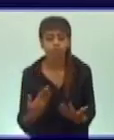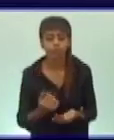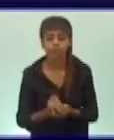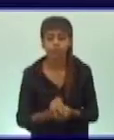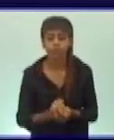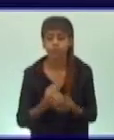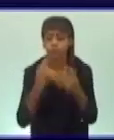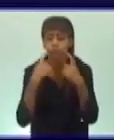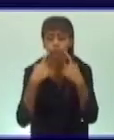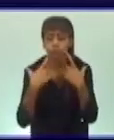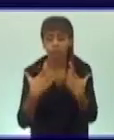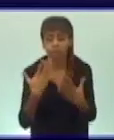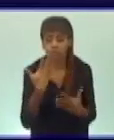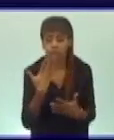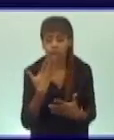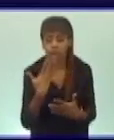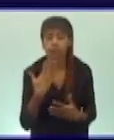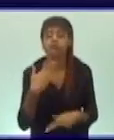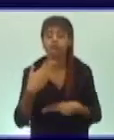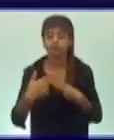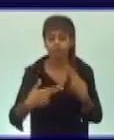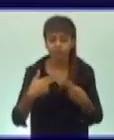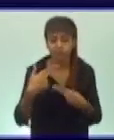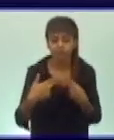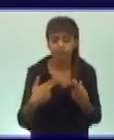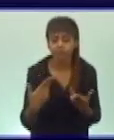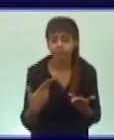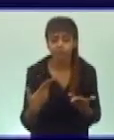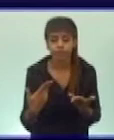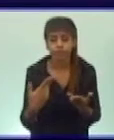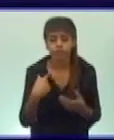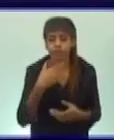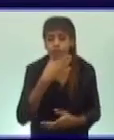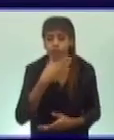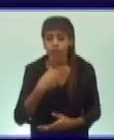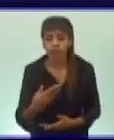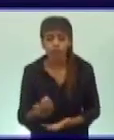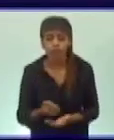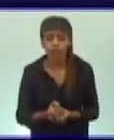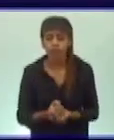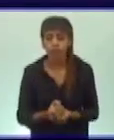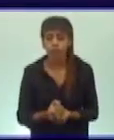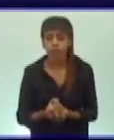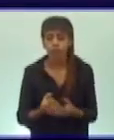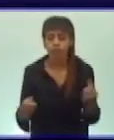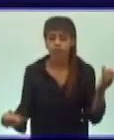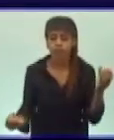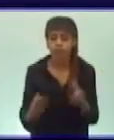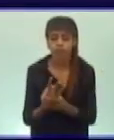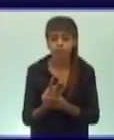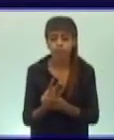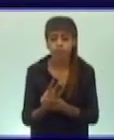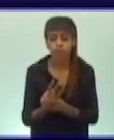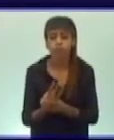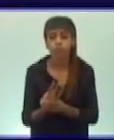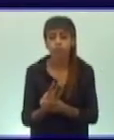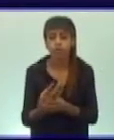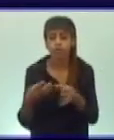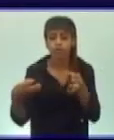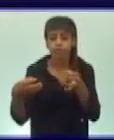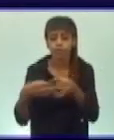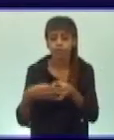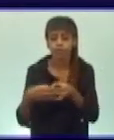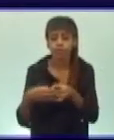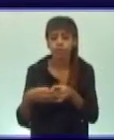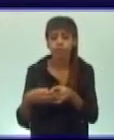en especial a la actividad desarrollada por los jóvenes en la creación de la Asociación de